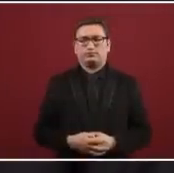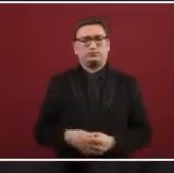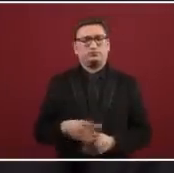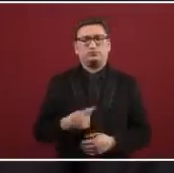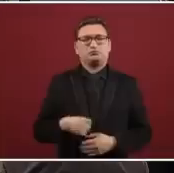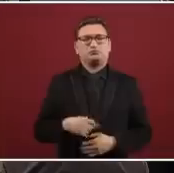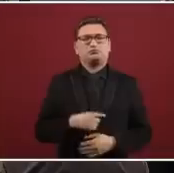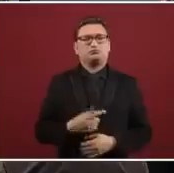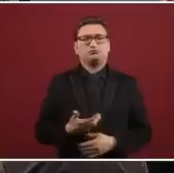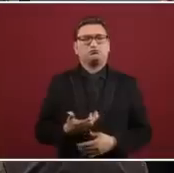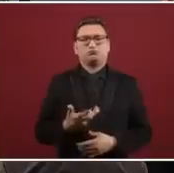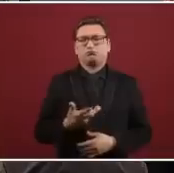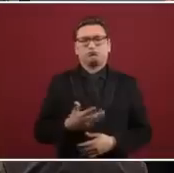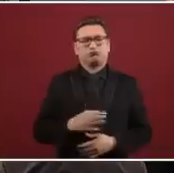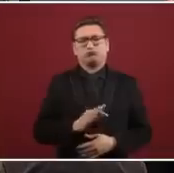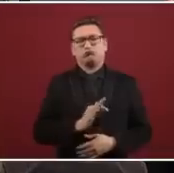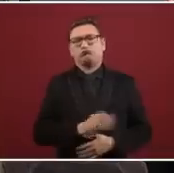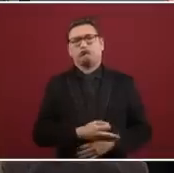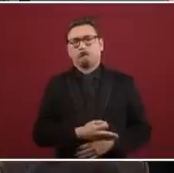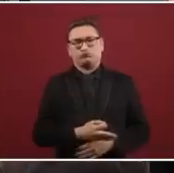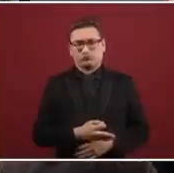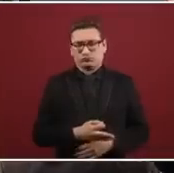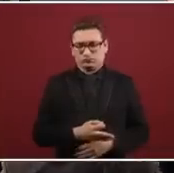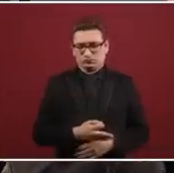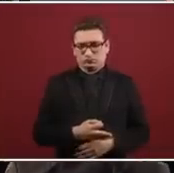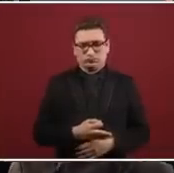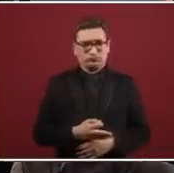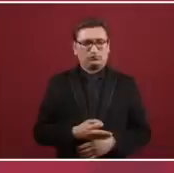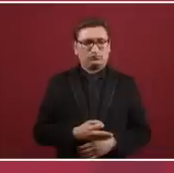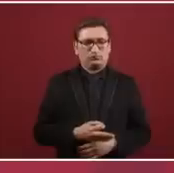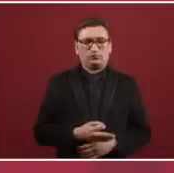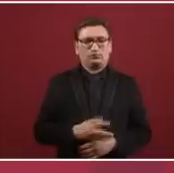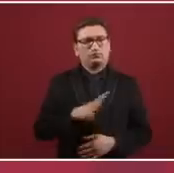aceptamos pues que nadie